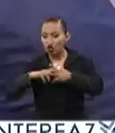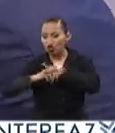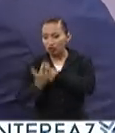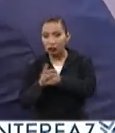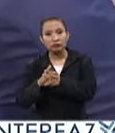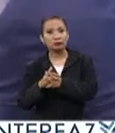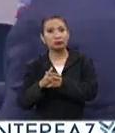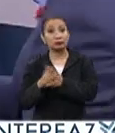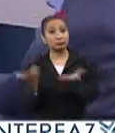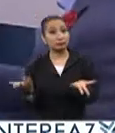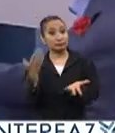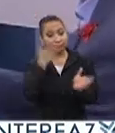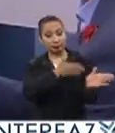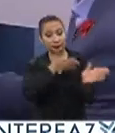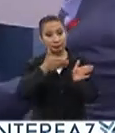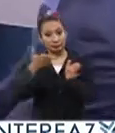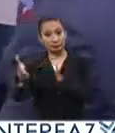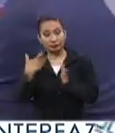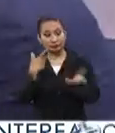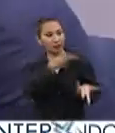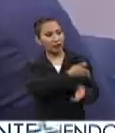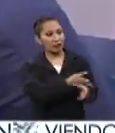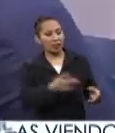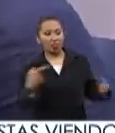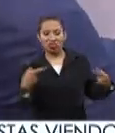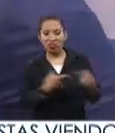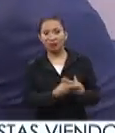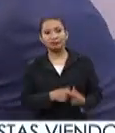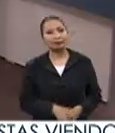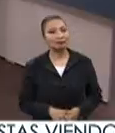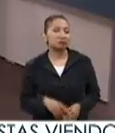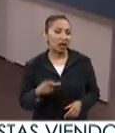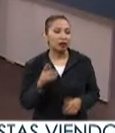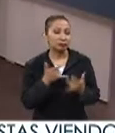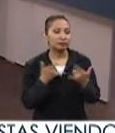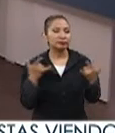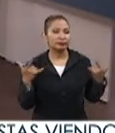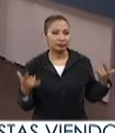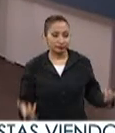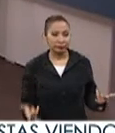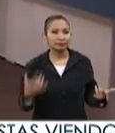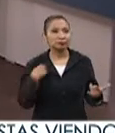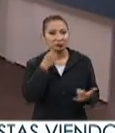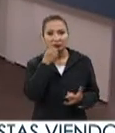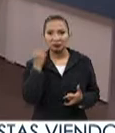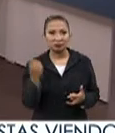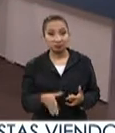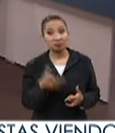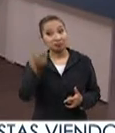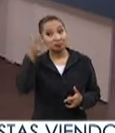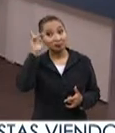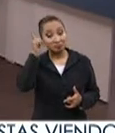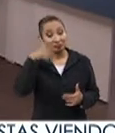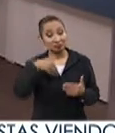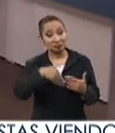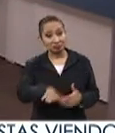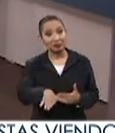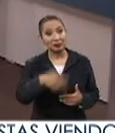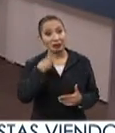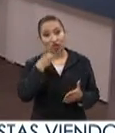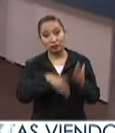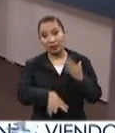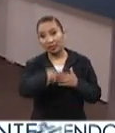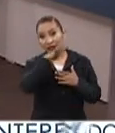lucha. Imagínate el choque ahí con la familia, ¿no? Sí. Pero es una historia padrísima y esperemos que en